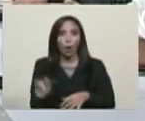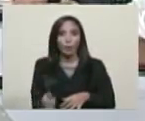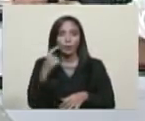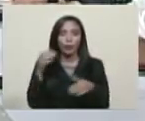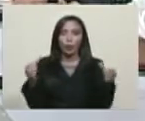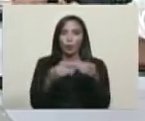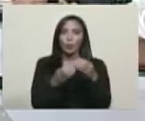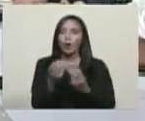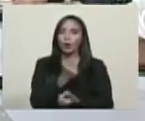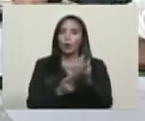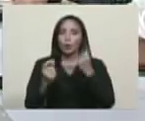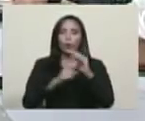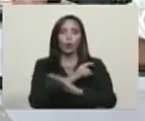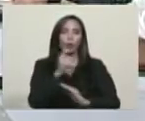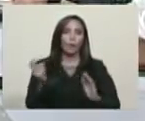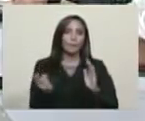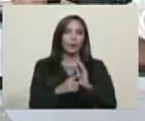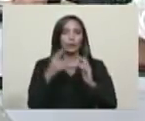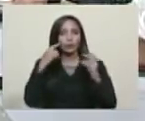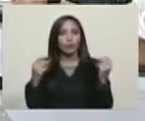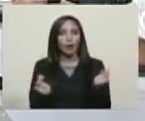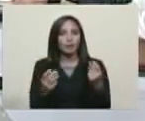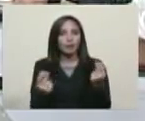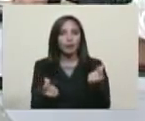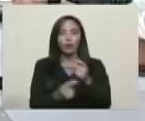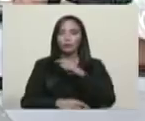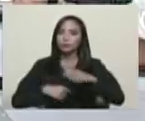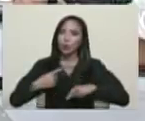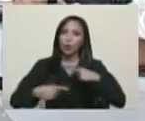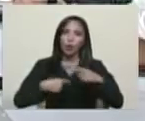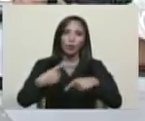equipo económico activado todos los días,